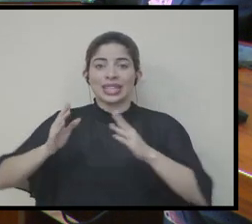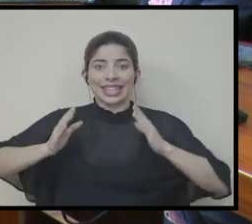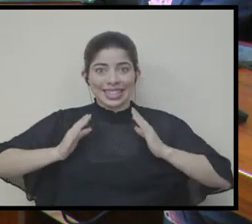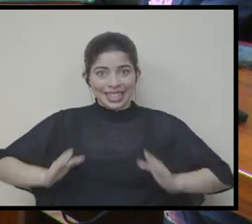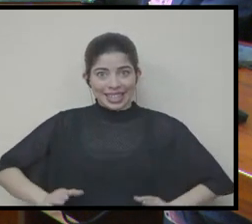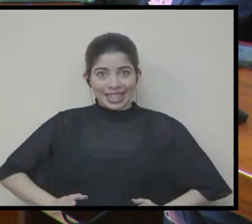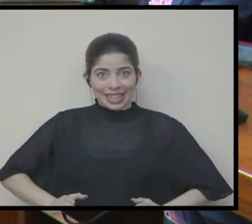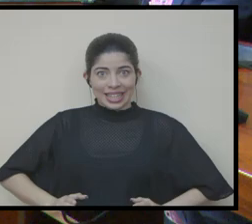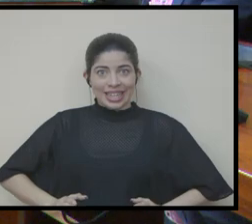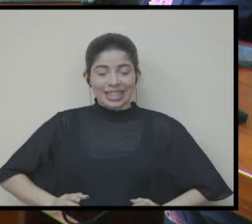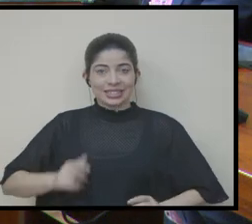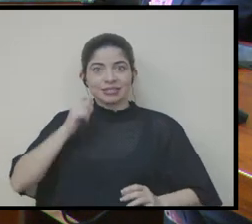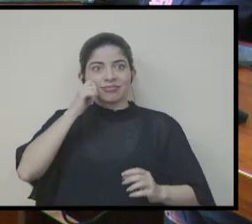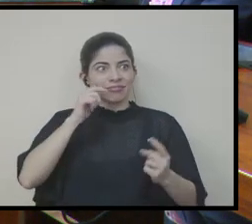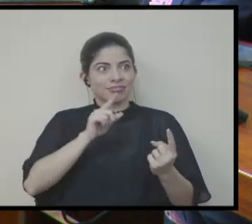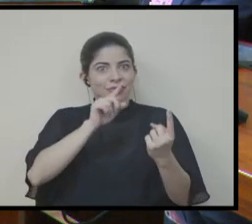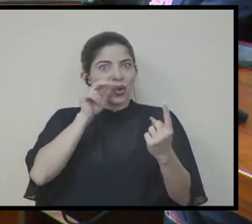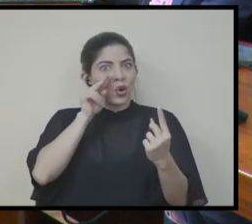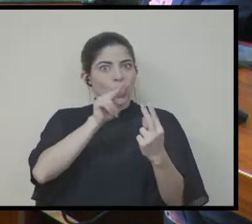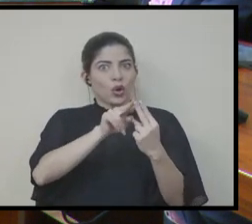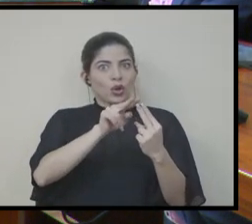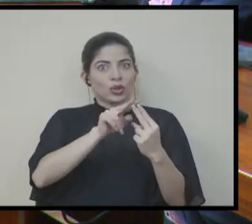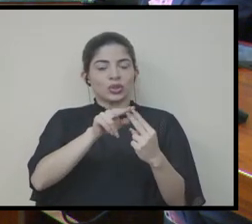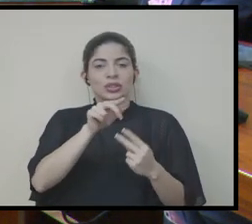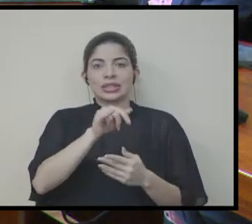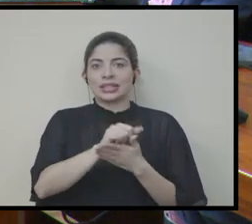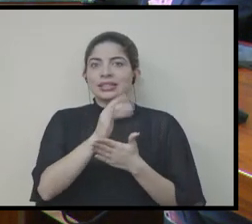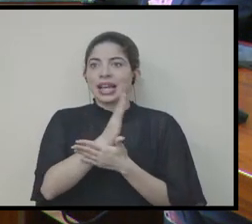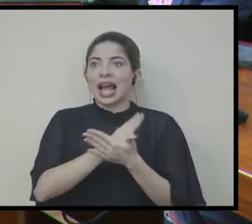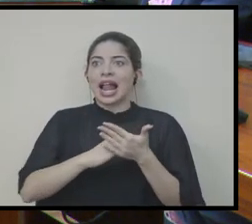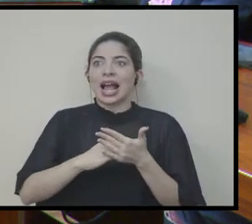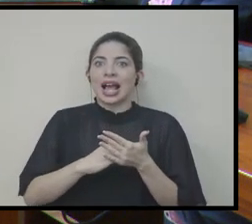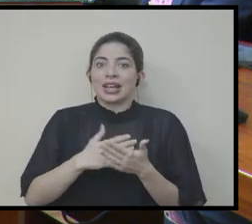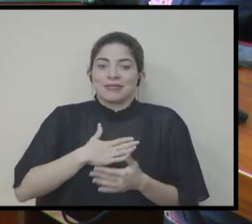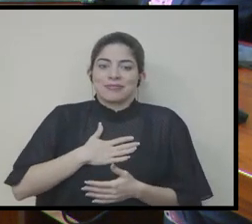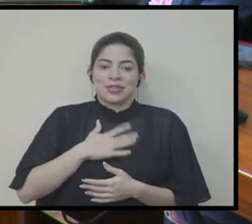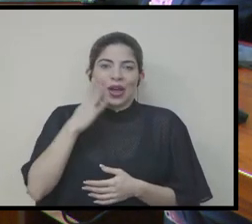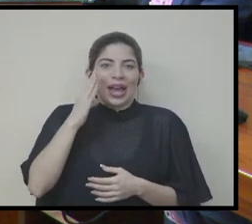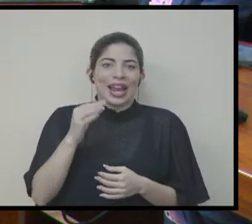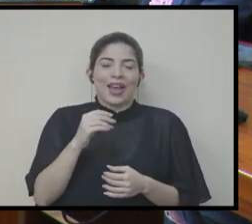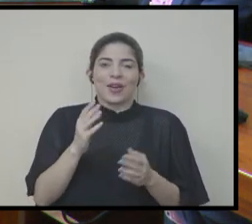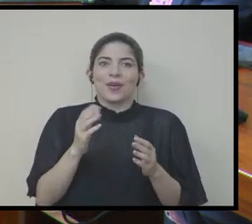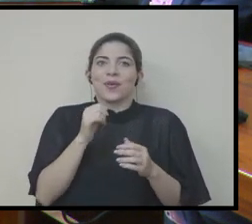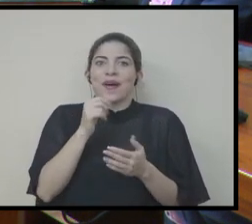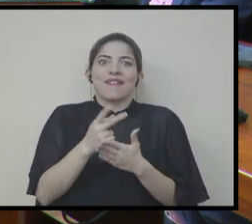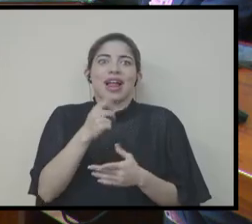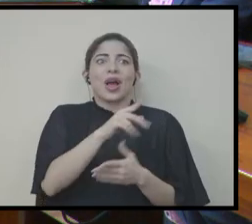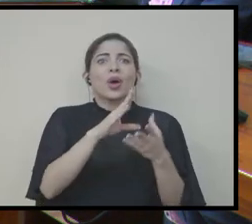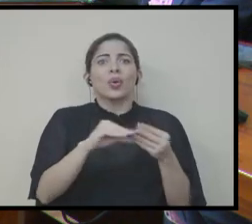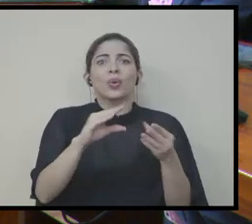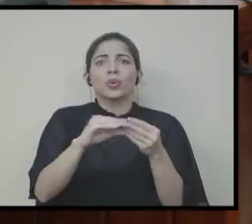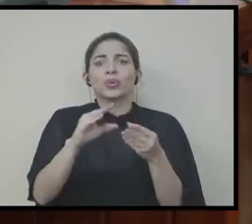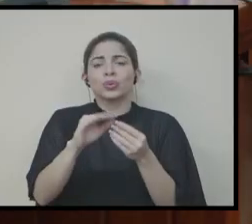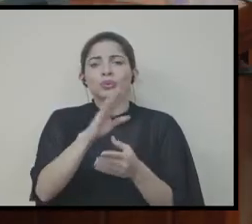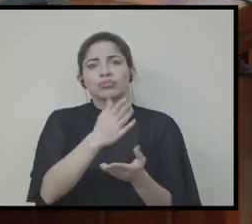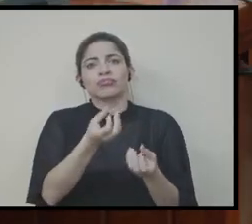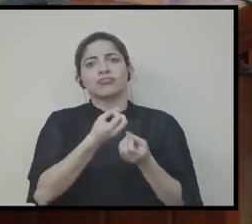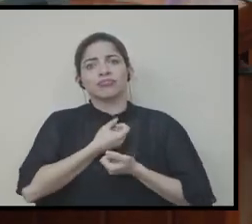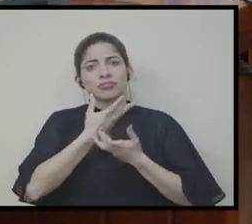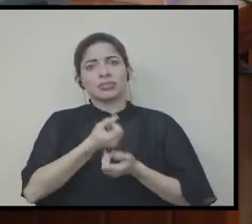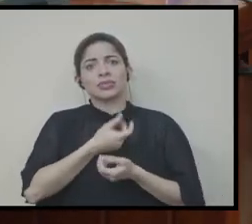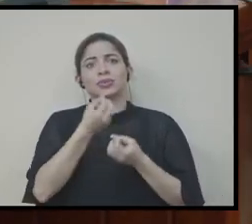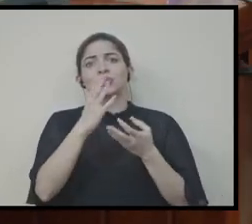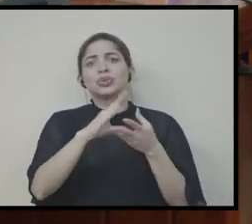clientes cara a cara, ¿verdad? Es algo que, no sé, yo creo que no tiene precio. Me compartían sus historias, un montón